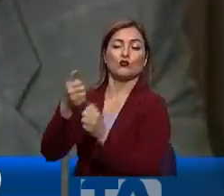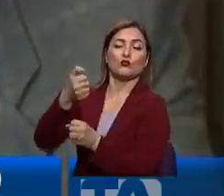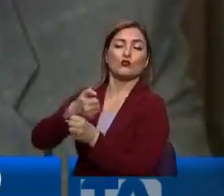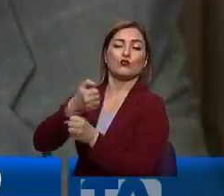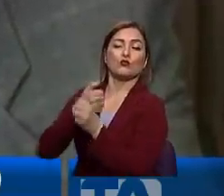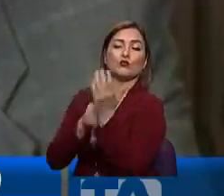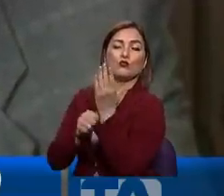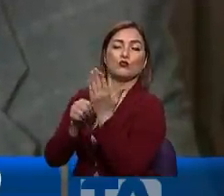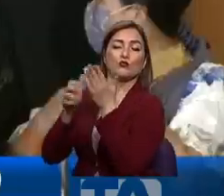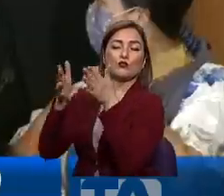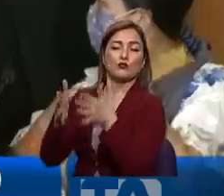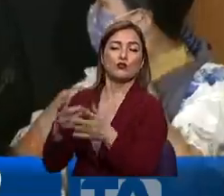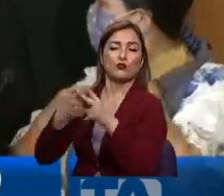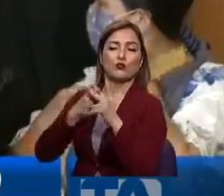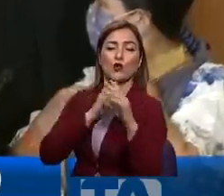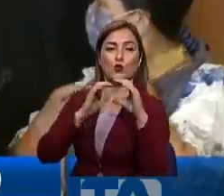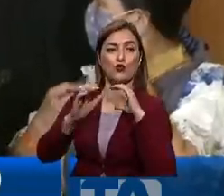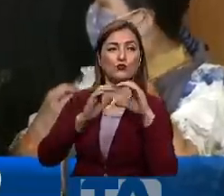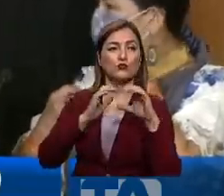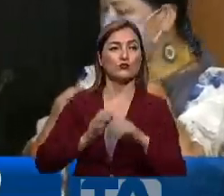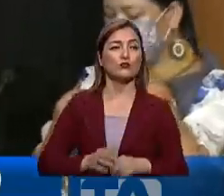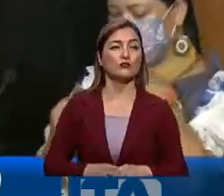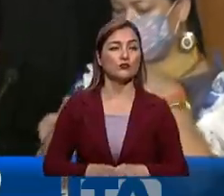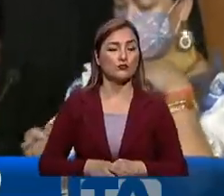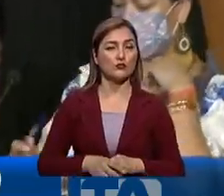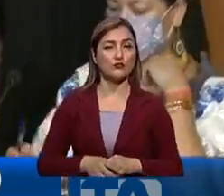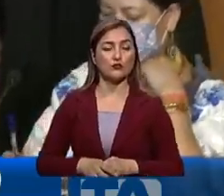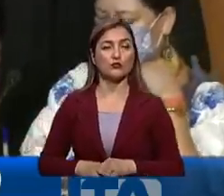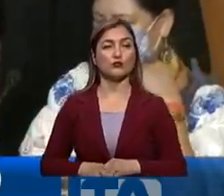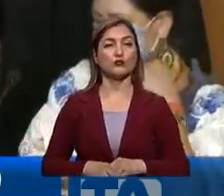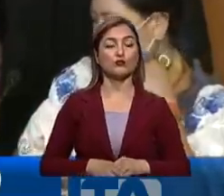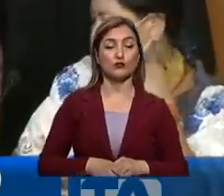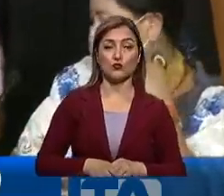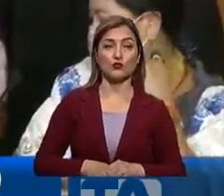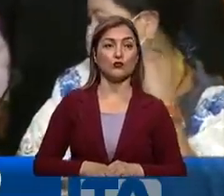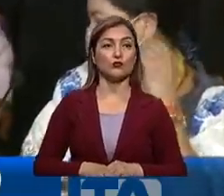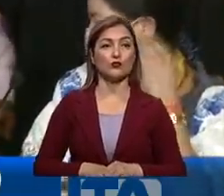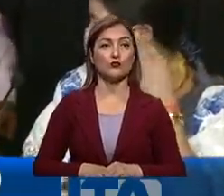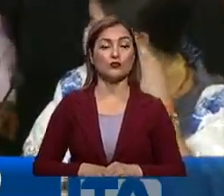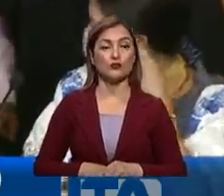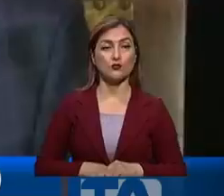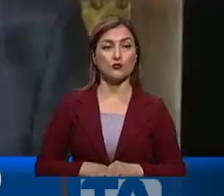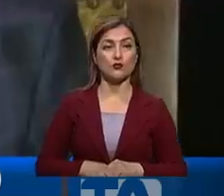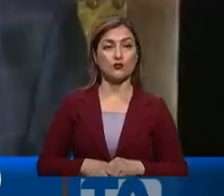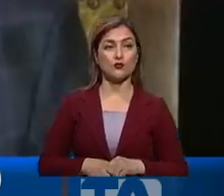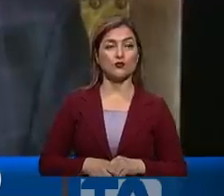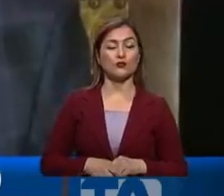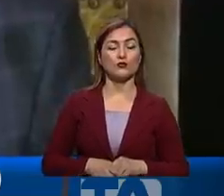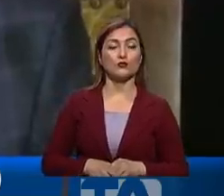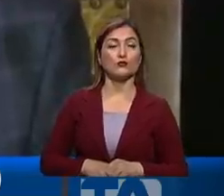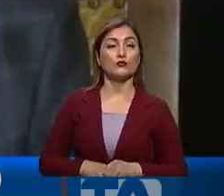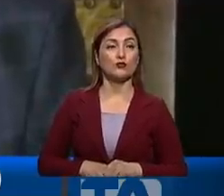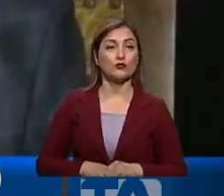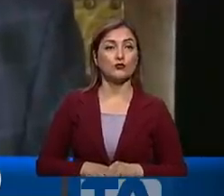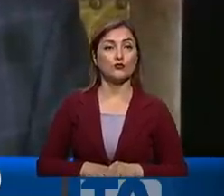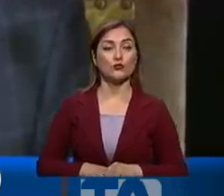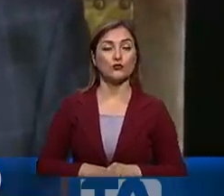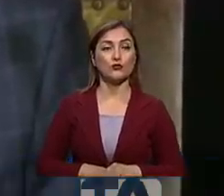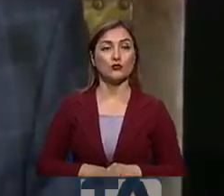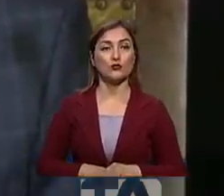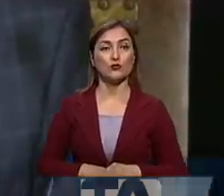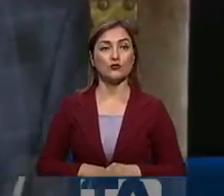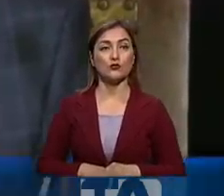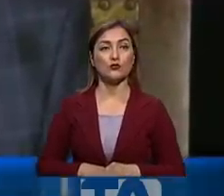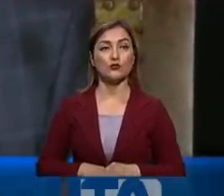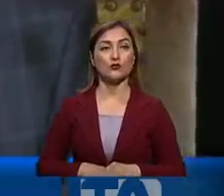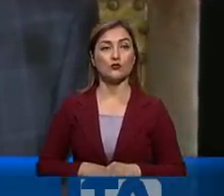ministros, iniciaron las conversaciones al tenor de este pedido del presidente. No creo que